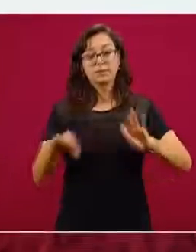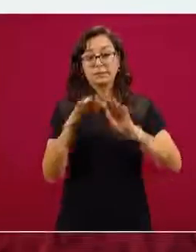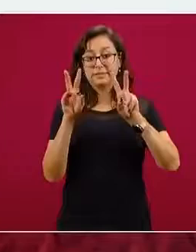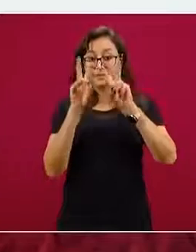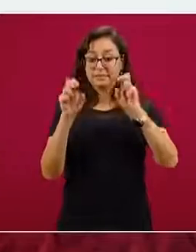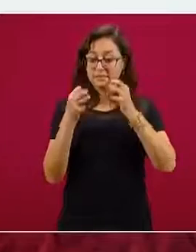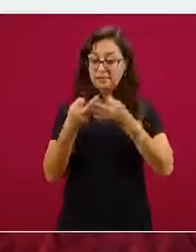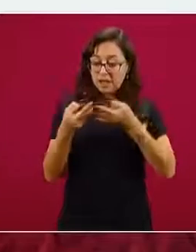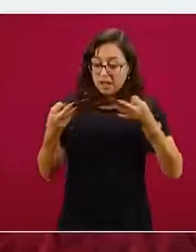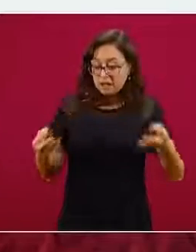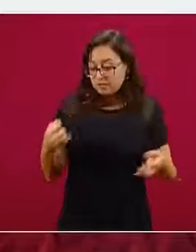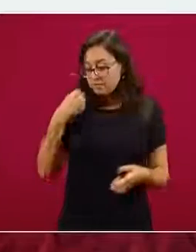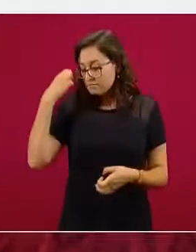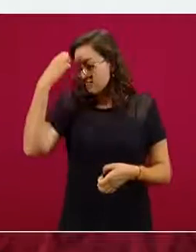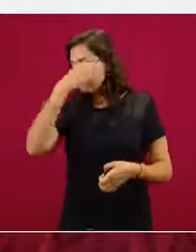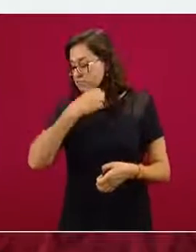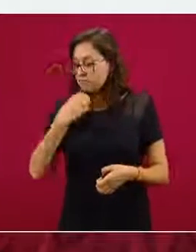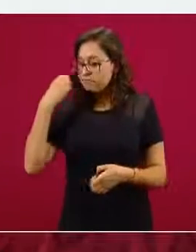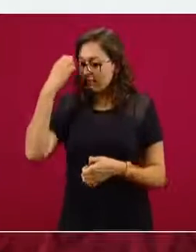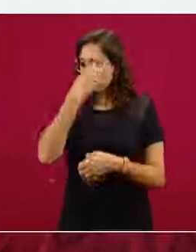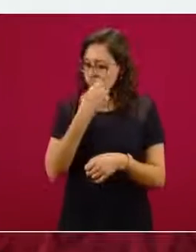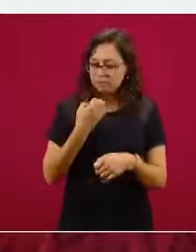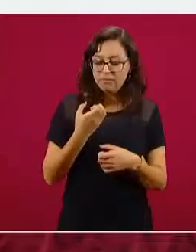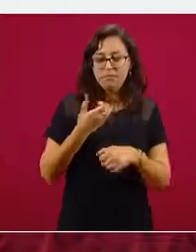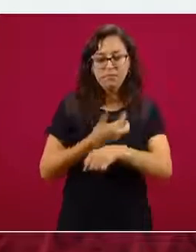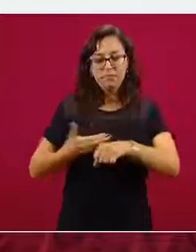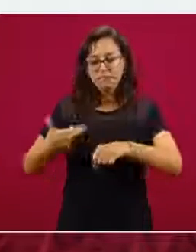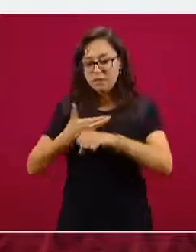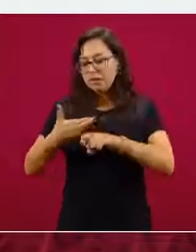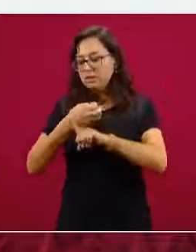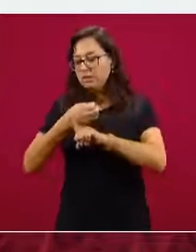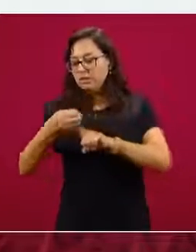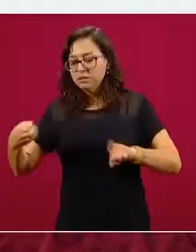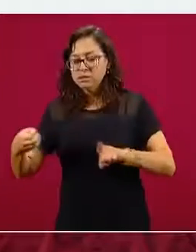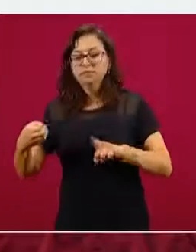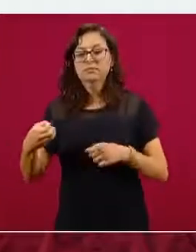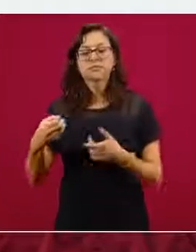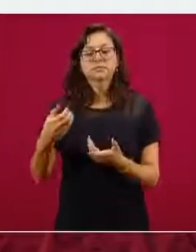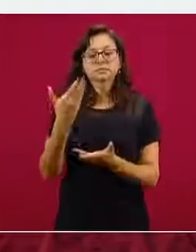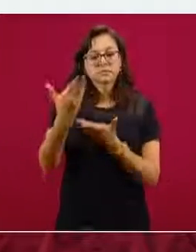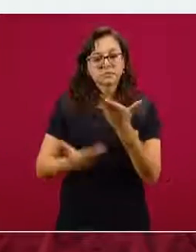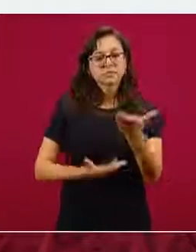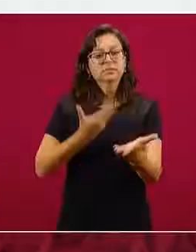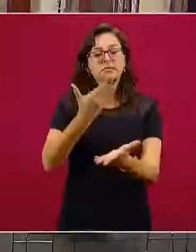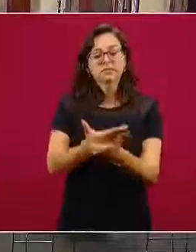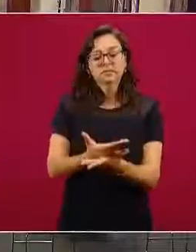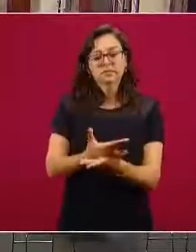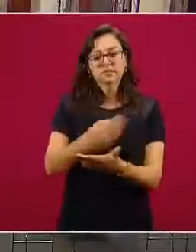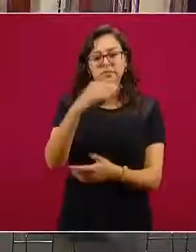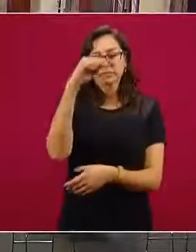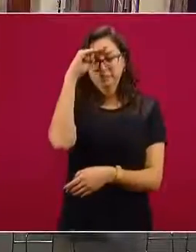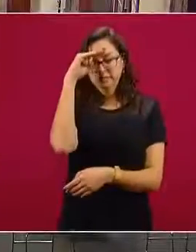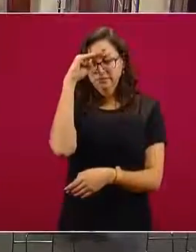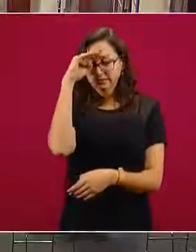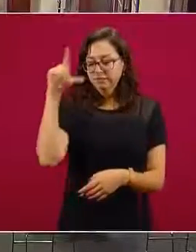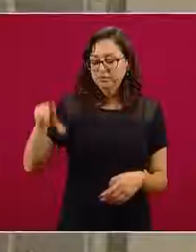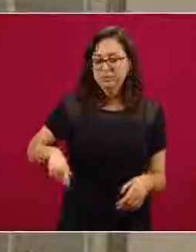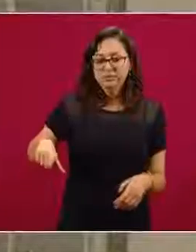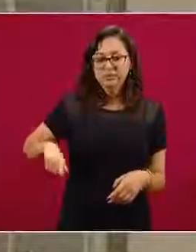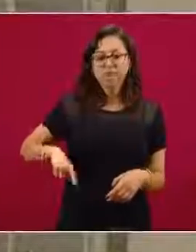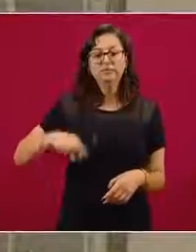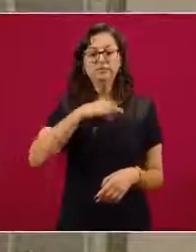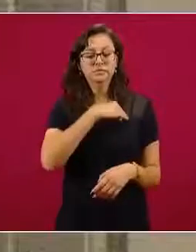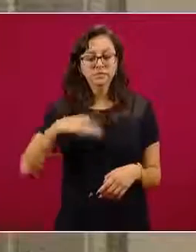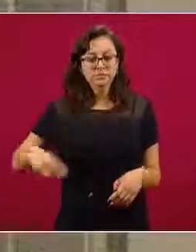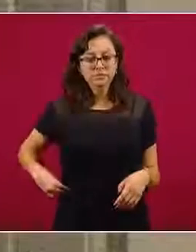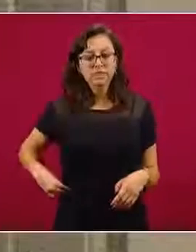política de suelo lo que busca es impulsar criterios técnicos claros que puedan seguir los gobiernos locales, sobre todo,